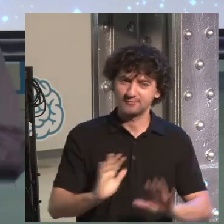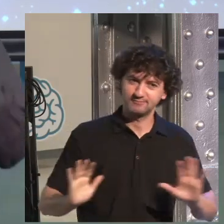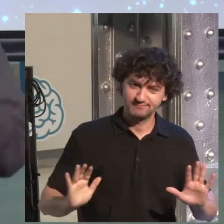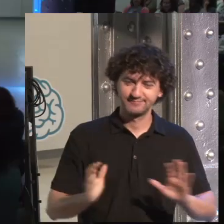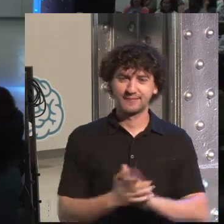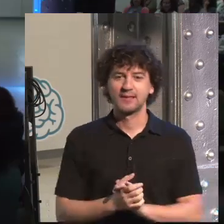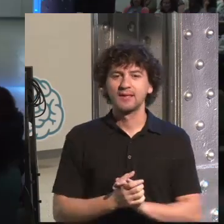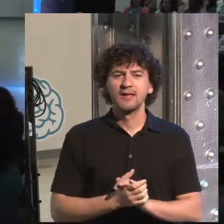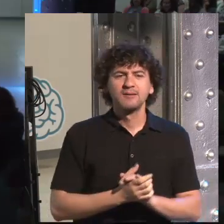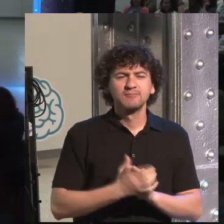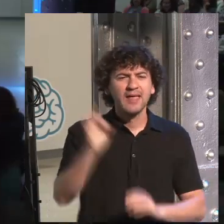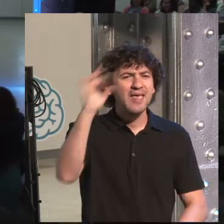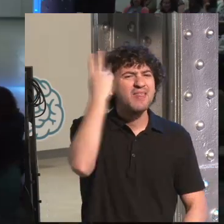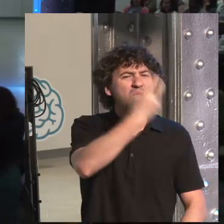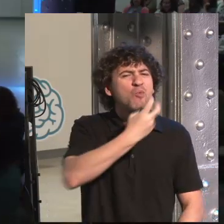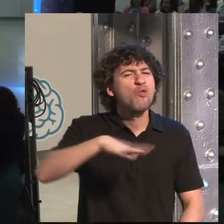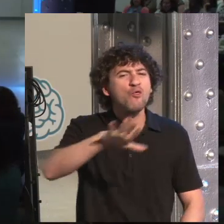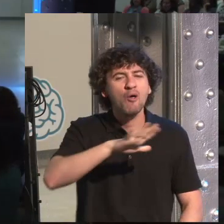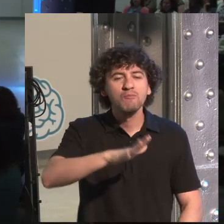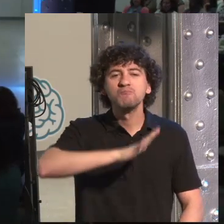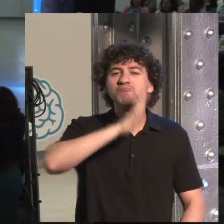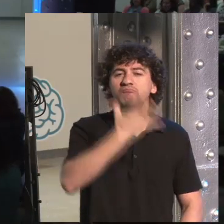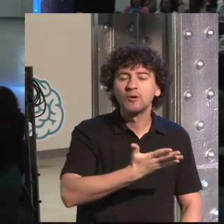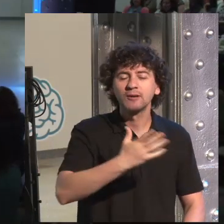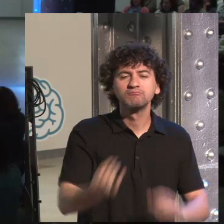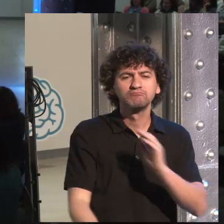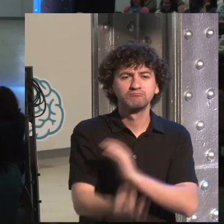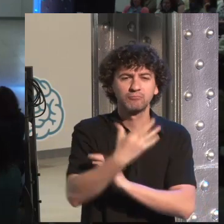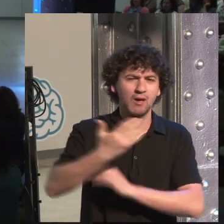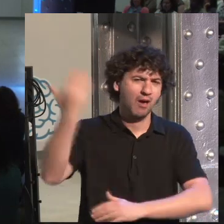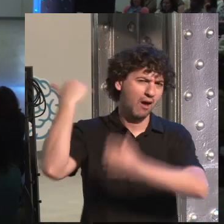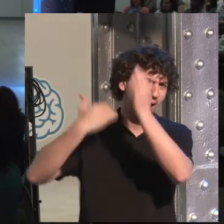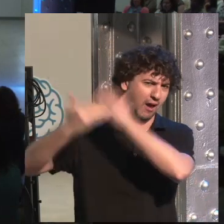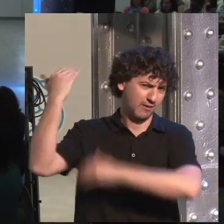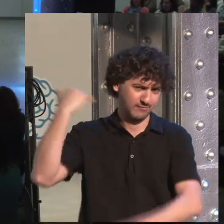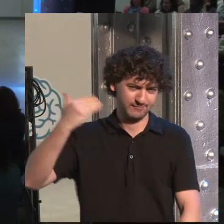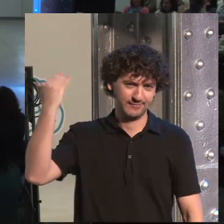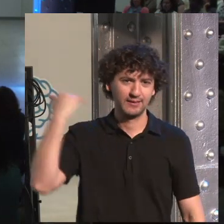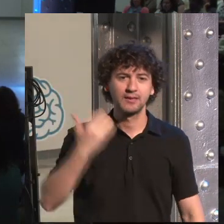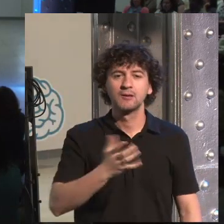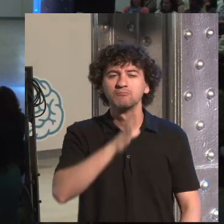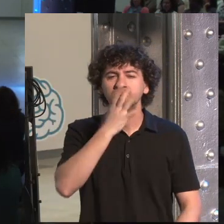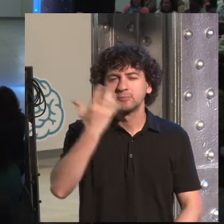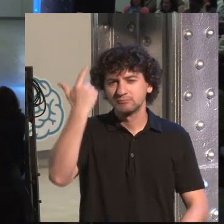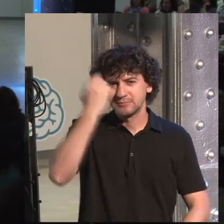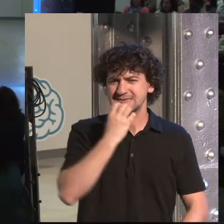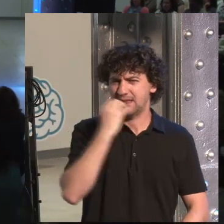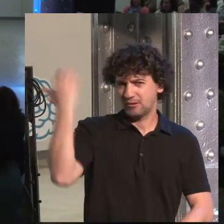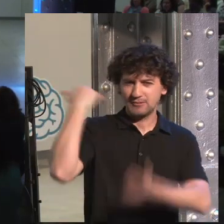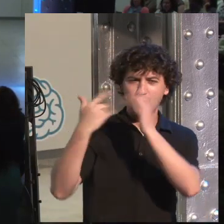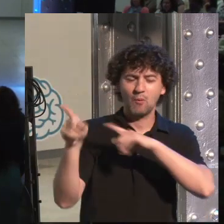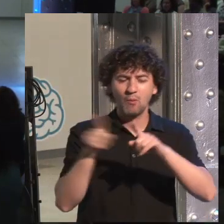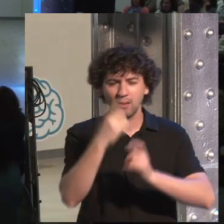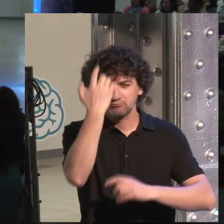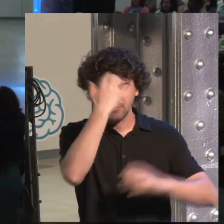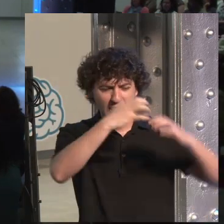Entonces, ¿de dónde viene esta idea? En parte procede de una idea clásica, de pensar que el cerebro funcionaba como una estructura en bloque,